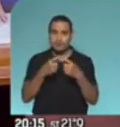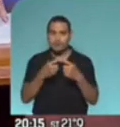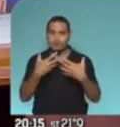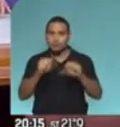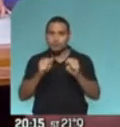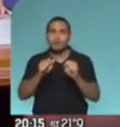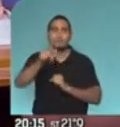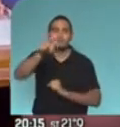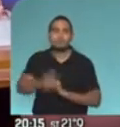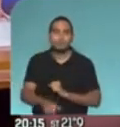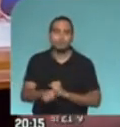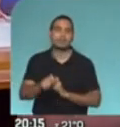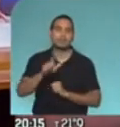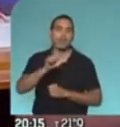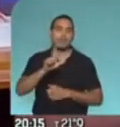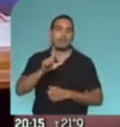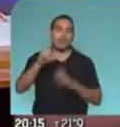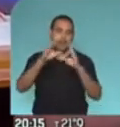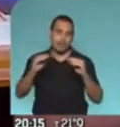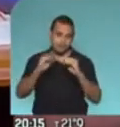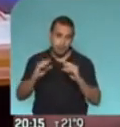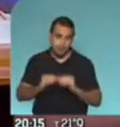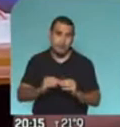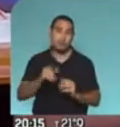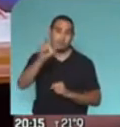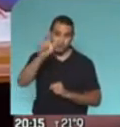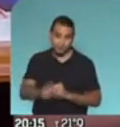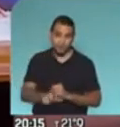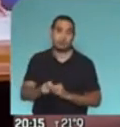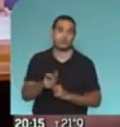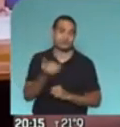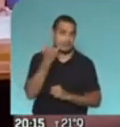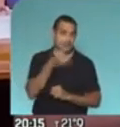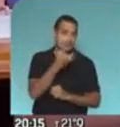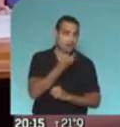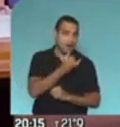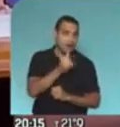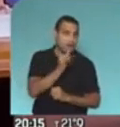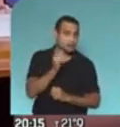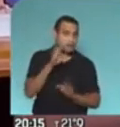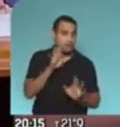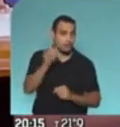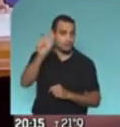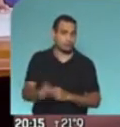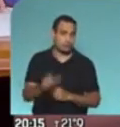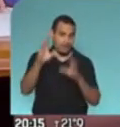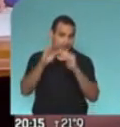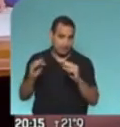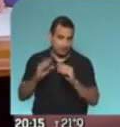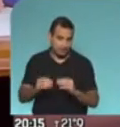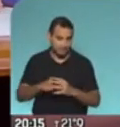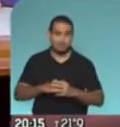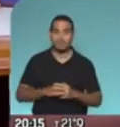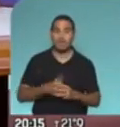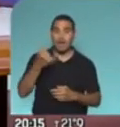un ciudadano de origen libanés que fue justamente la persona que fue alertada a través de esta llamada anónima a la embajada argentina en el reino unido